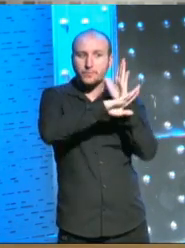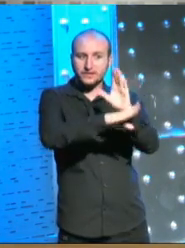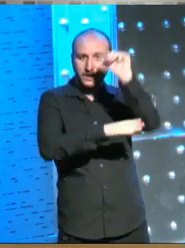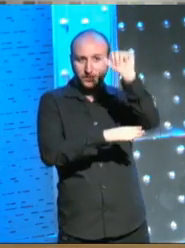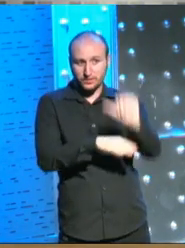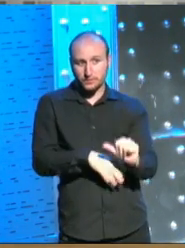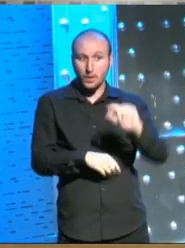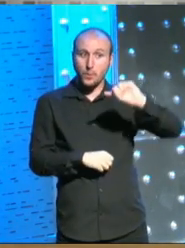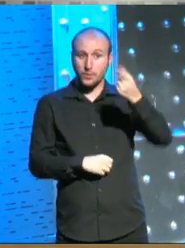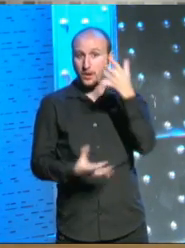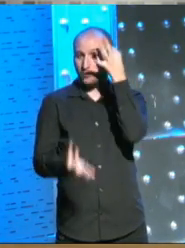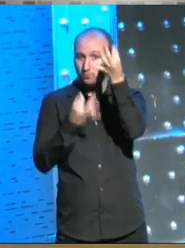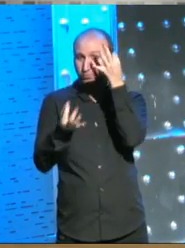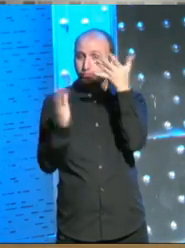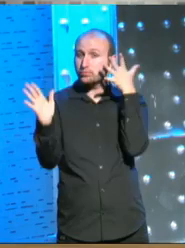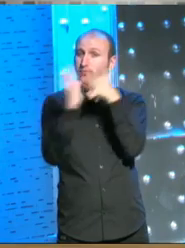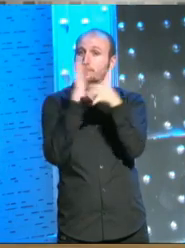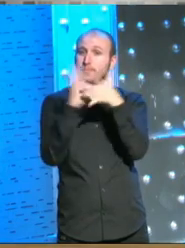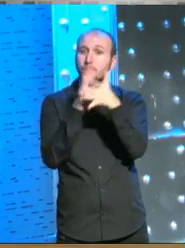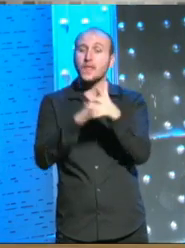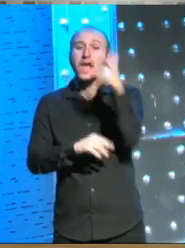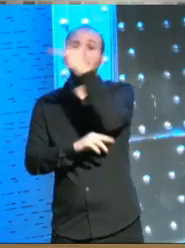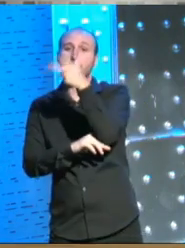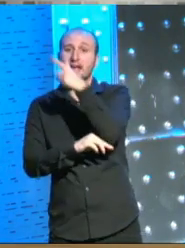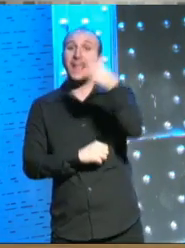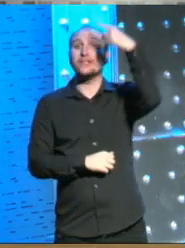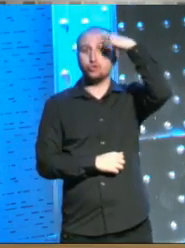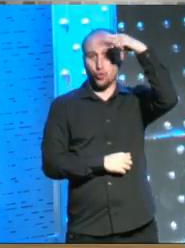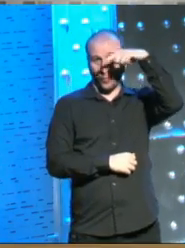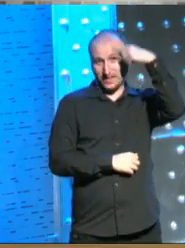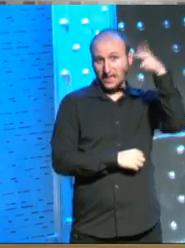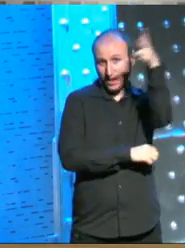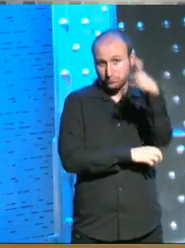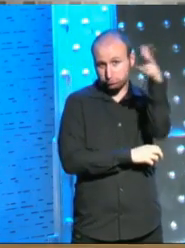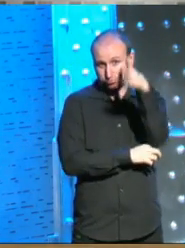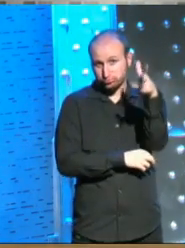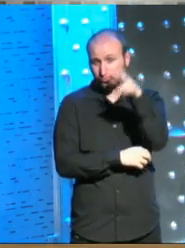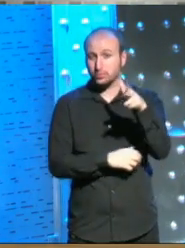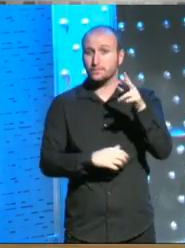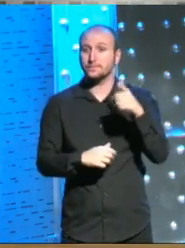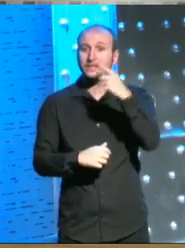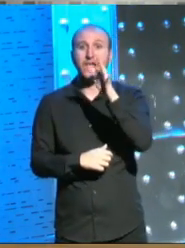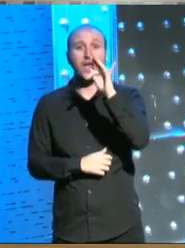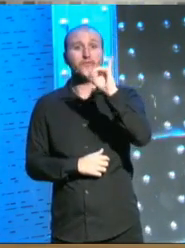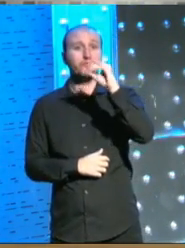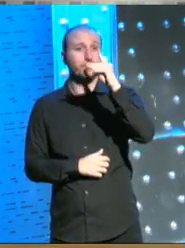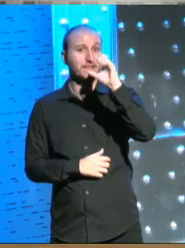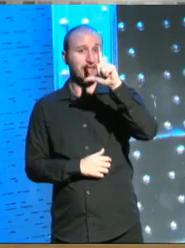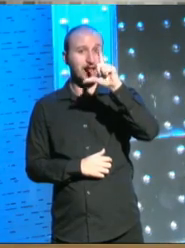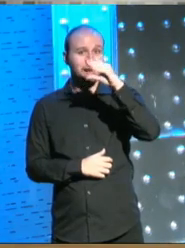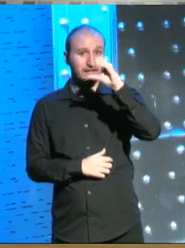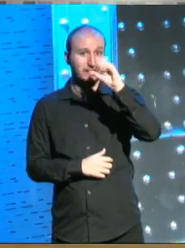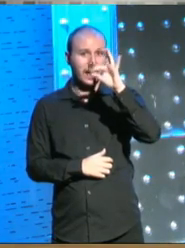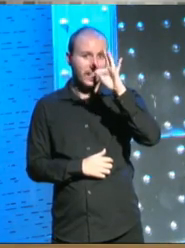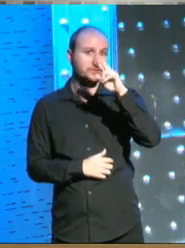una distinción primera entre reportaje y documental. El reportaje es Fidel Castro tropieza y se